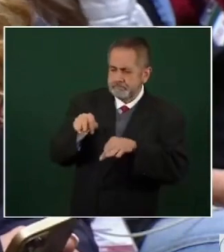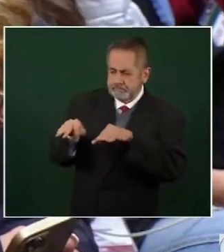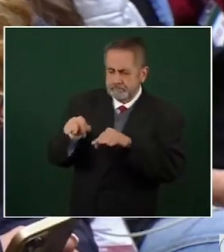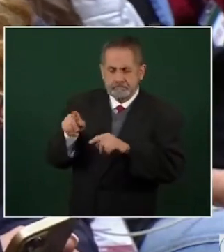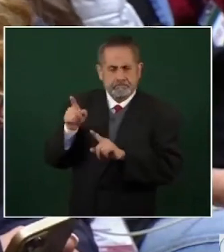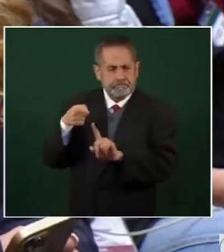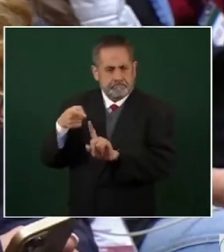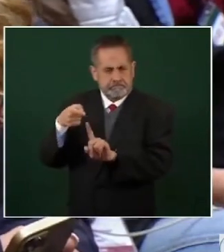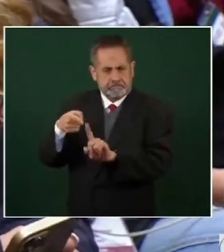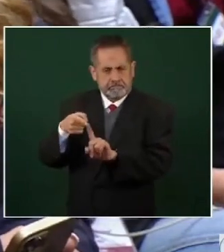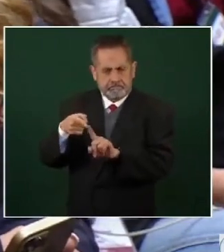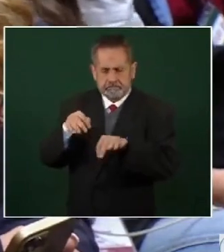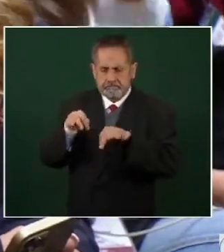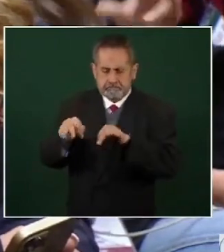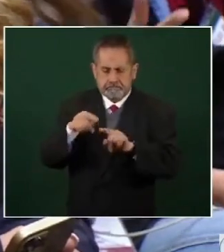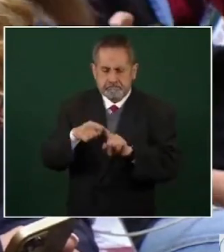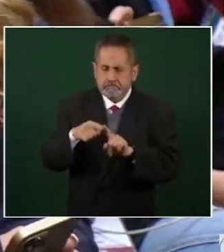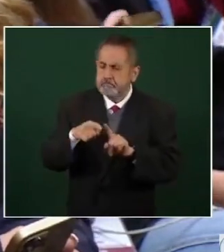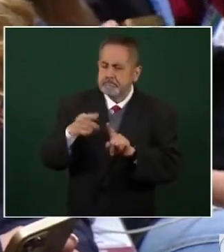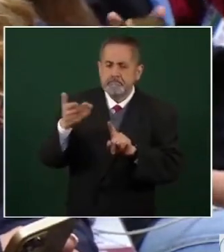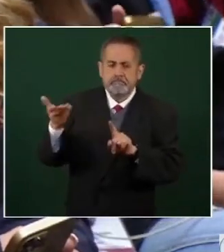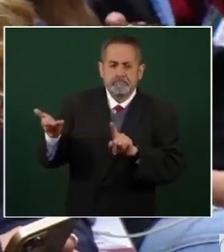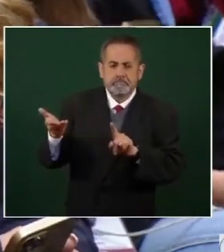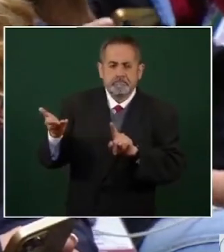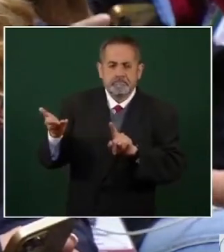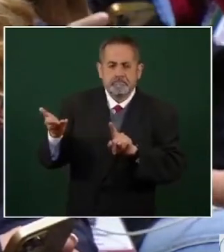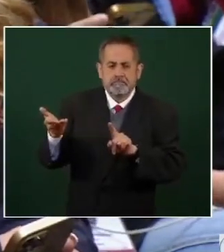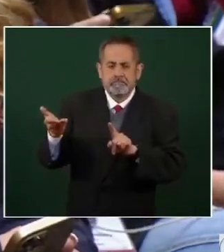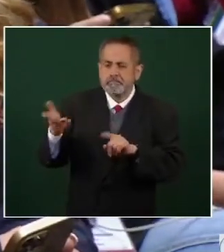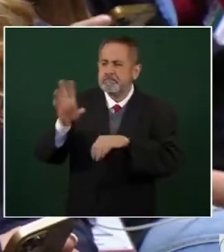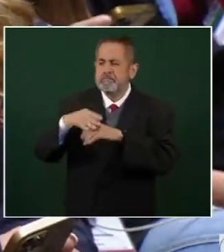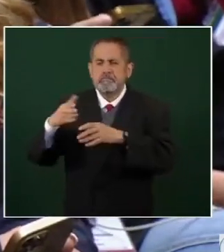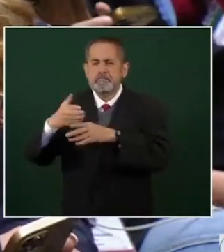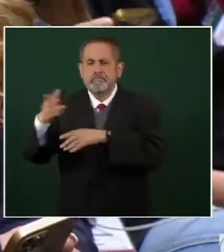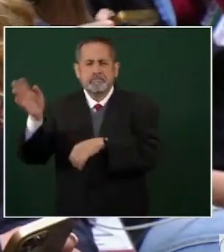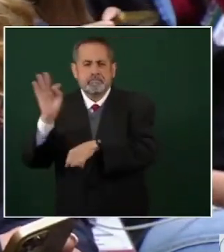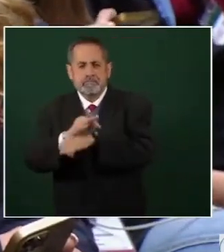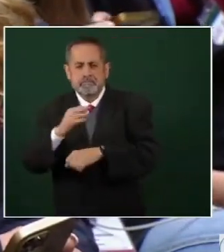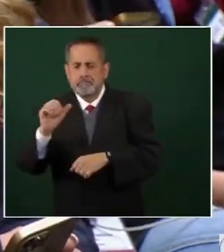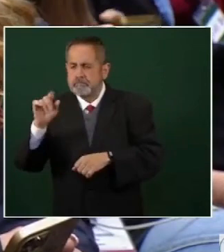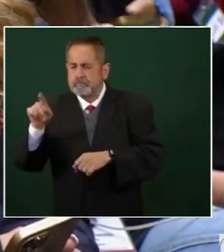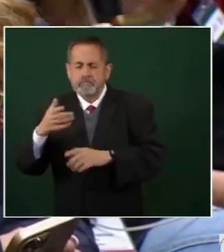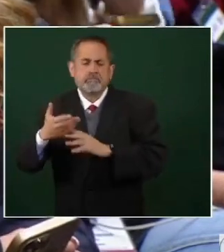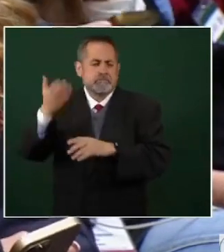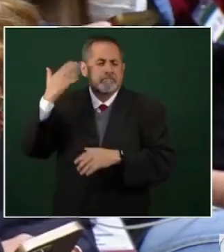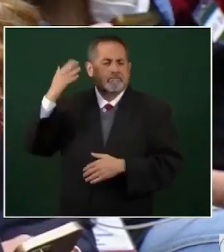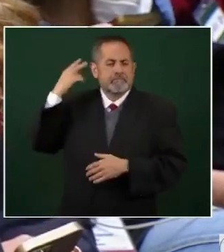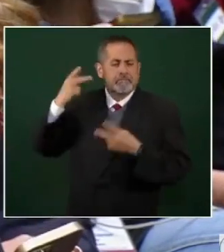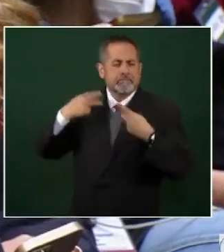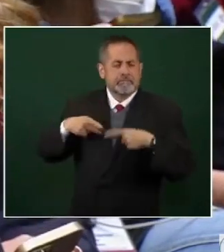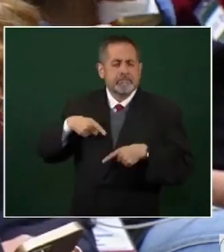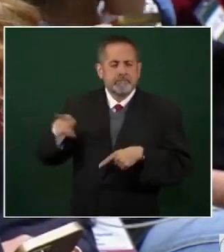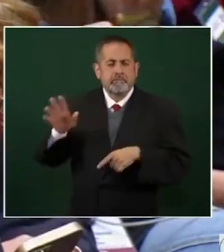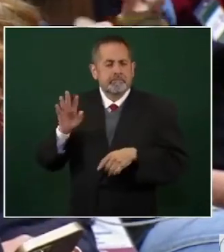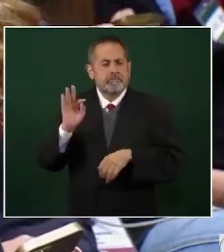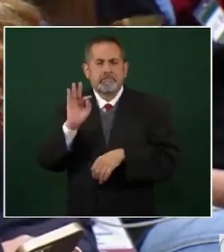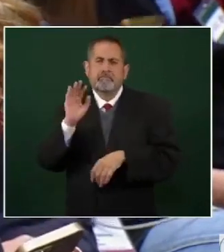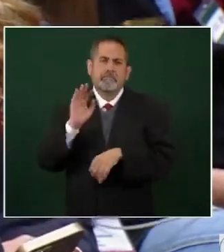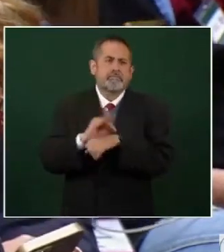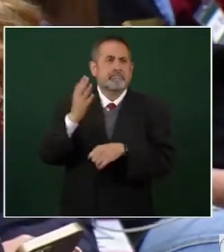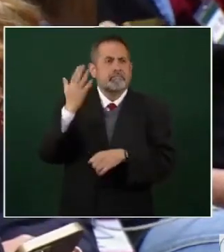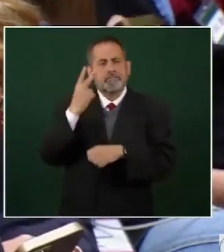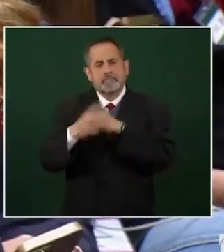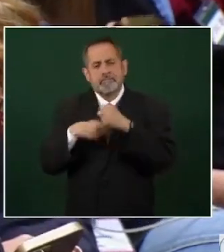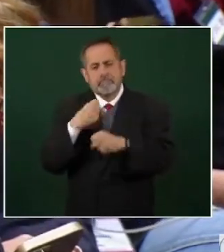está pidiendo la intervención de usted. A esta persona ya la atendieron hace 2 años y